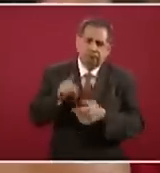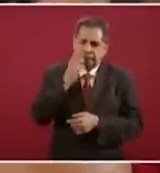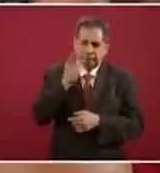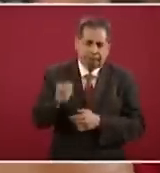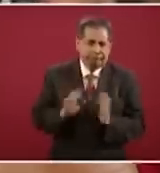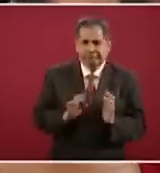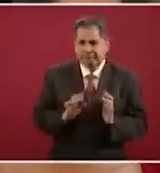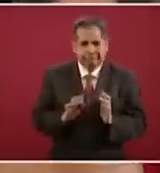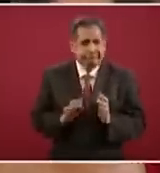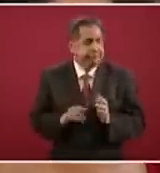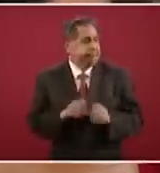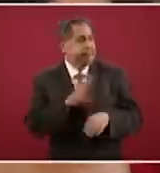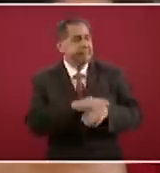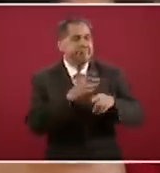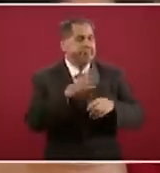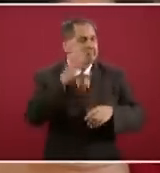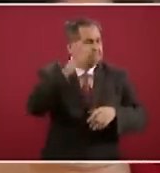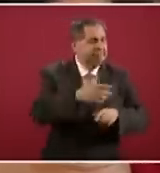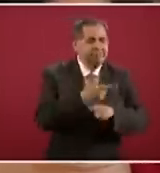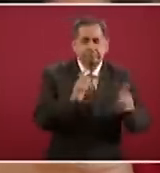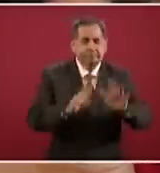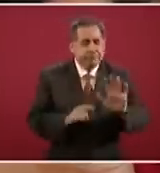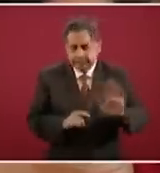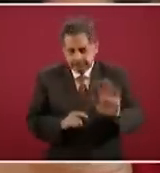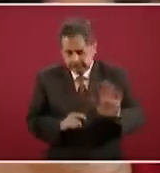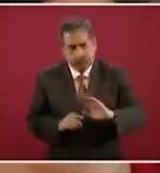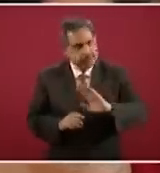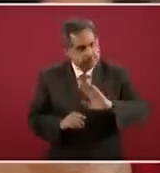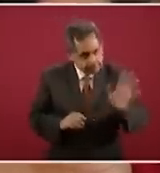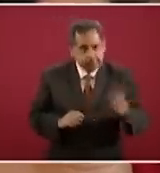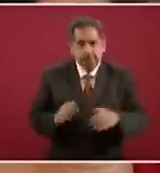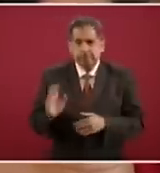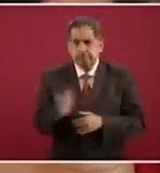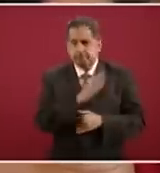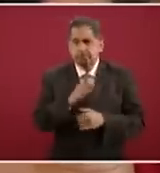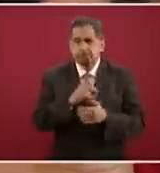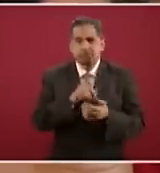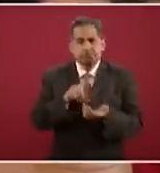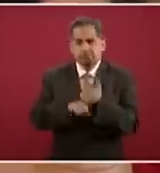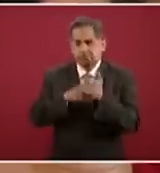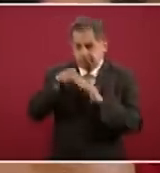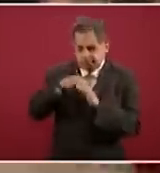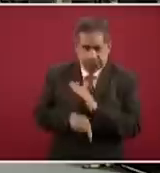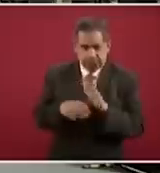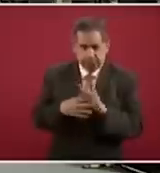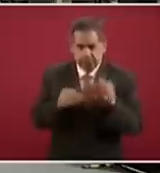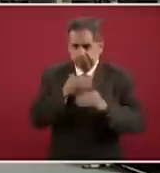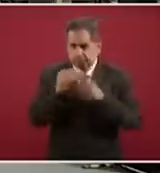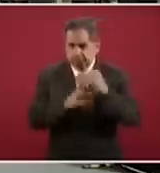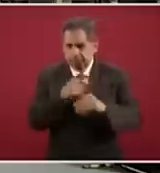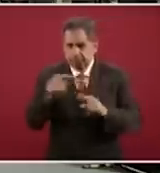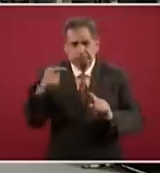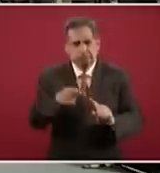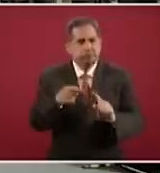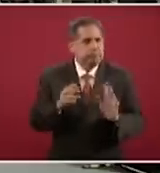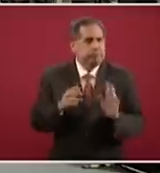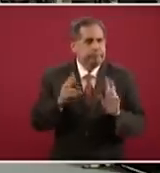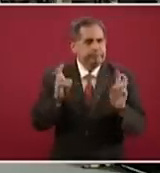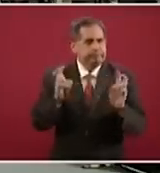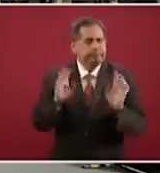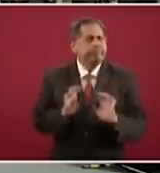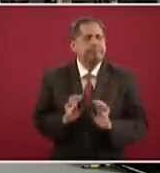la liberación de delincuentes, etcétera, etcétera. Bueno, más allá de meternos o de discutir el